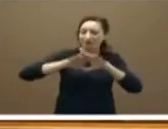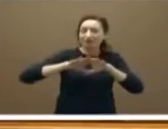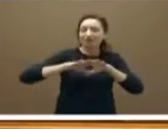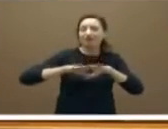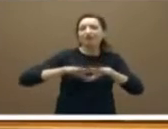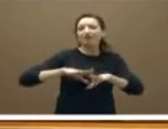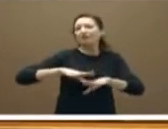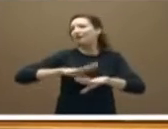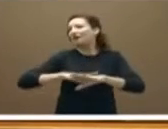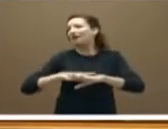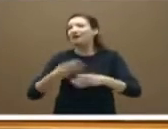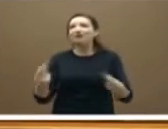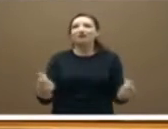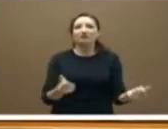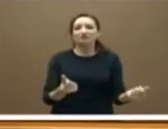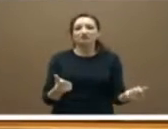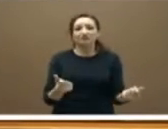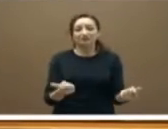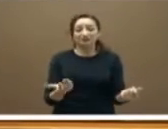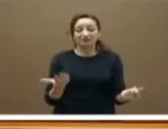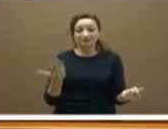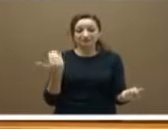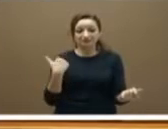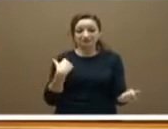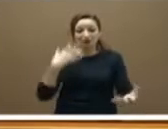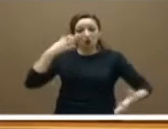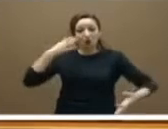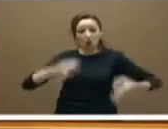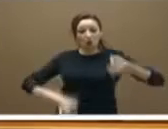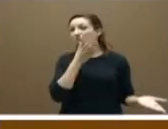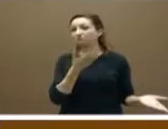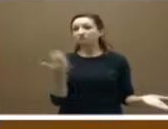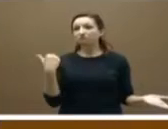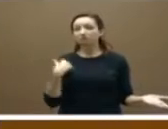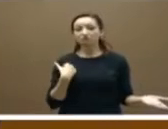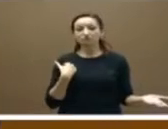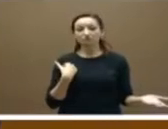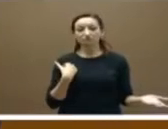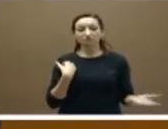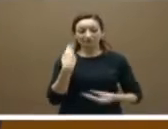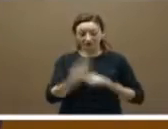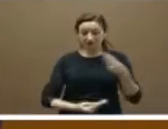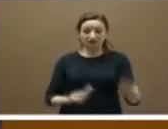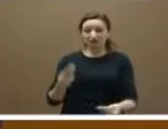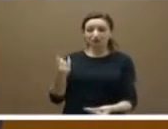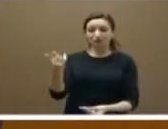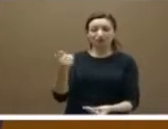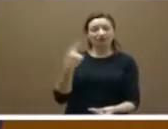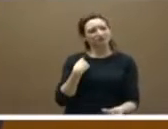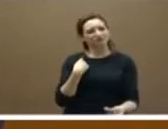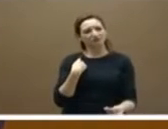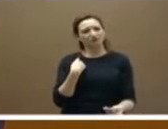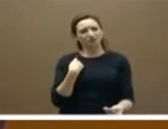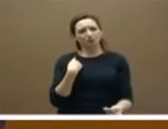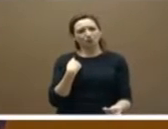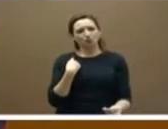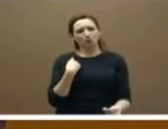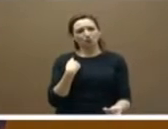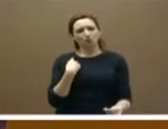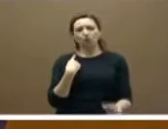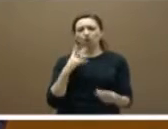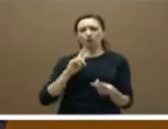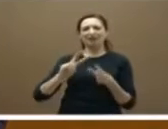y para implantar la justicia social. Están haciendo ustedes un ejercicio de transparencia en su